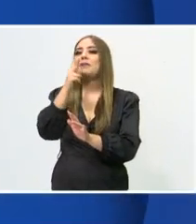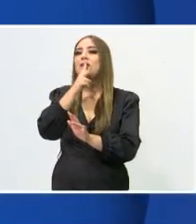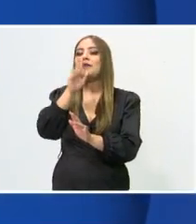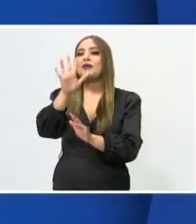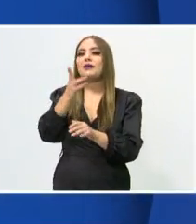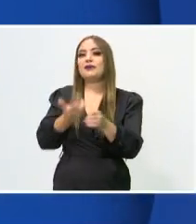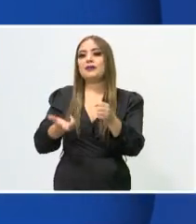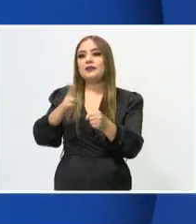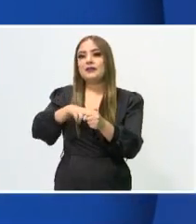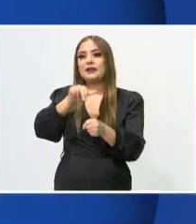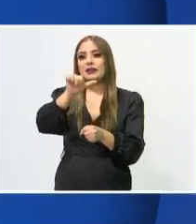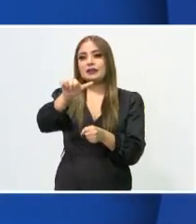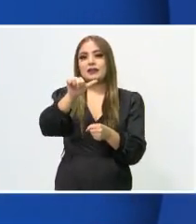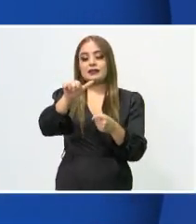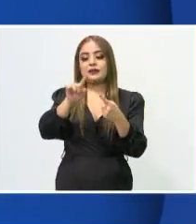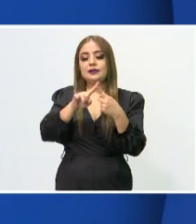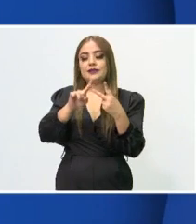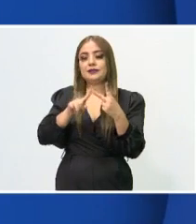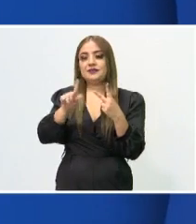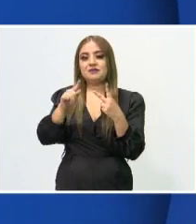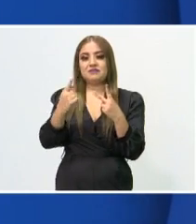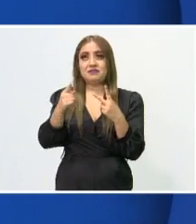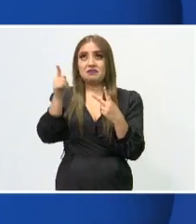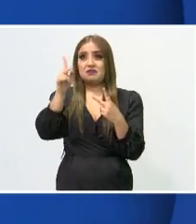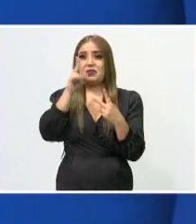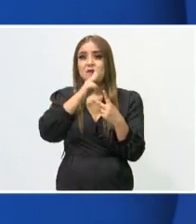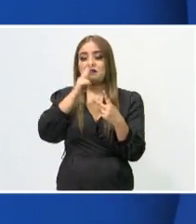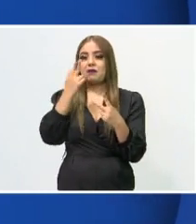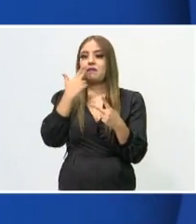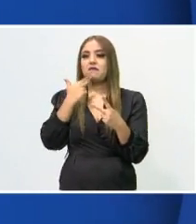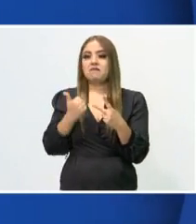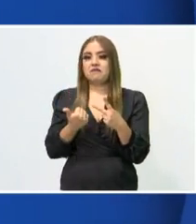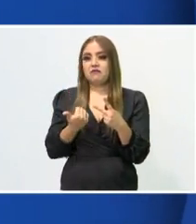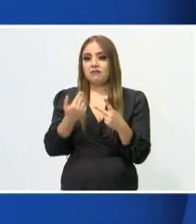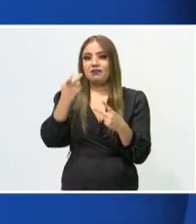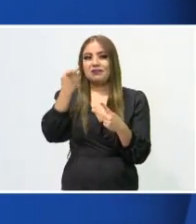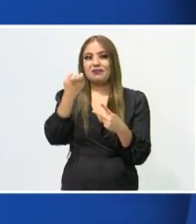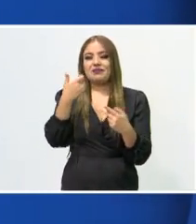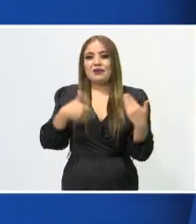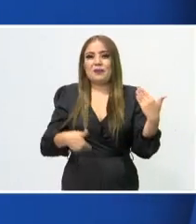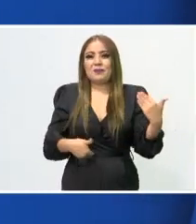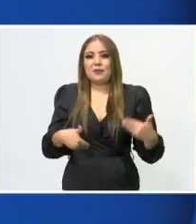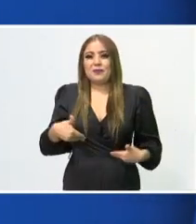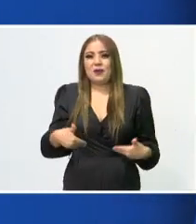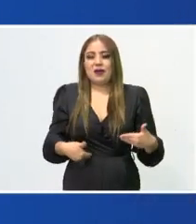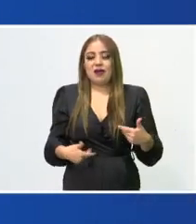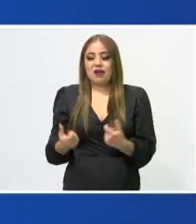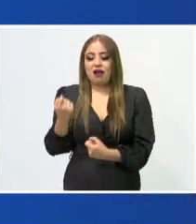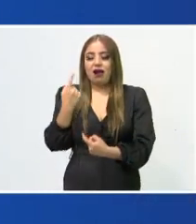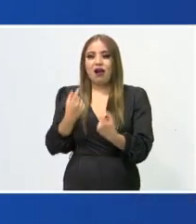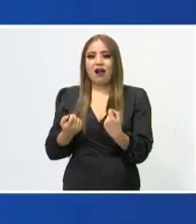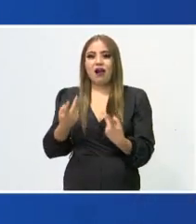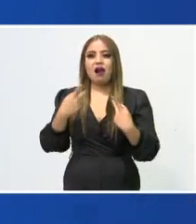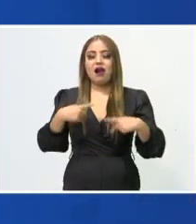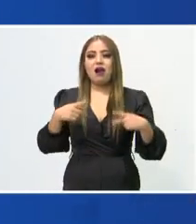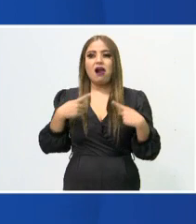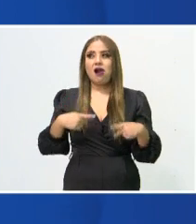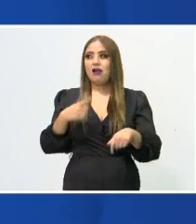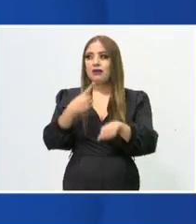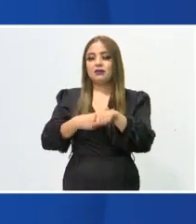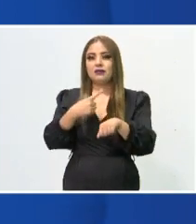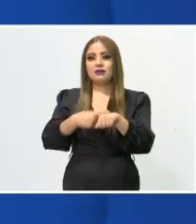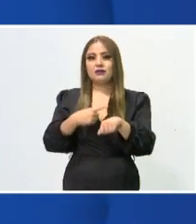clínica 16 y 71 no funcionan, lo que ocasiona la molestia de los pacientes y sus